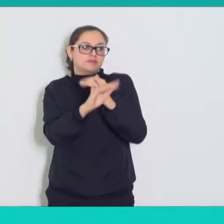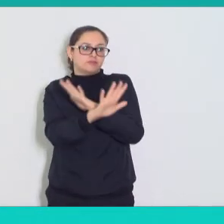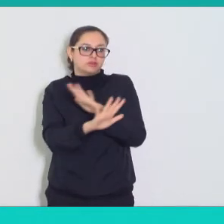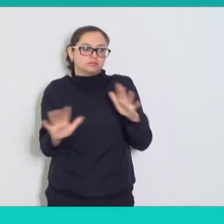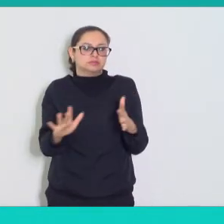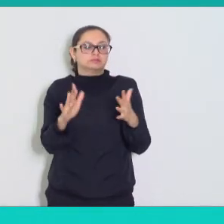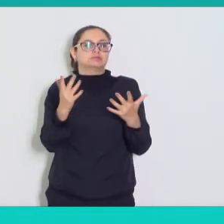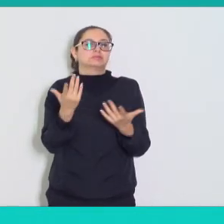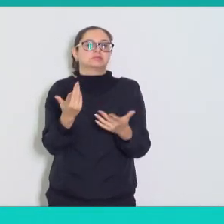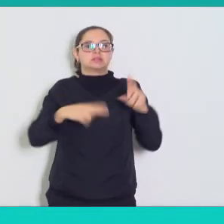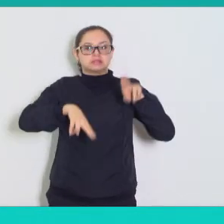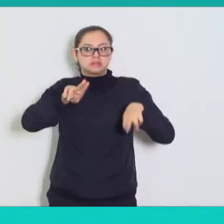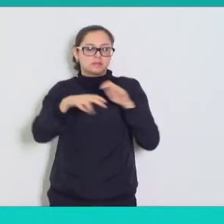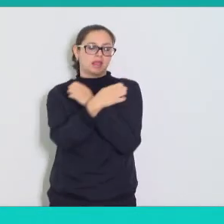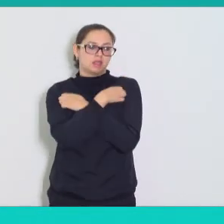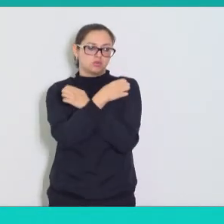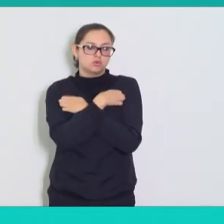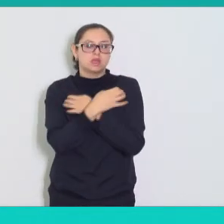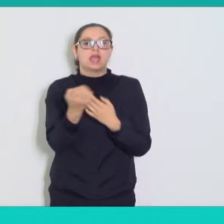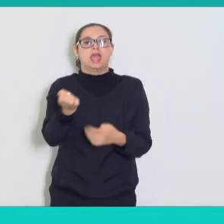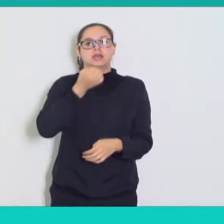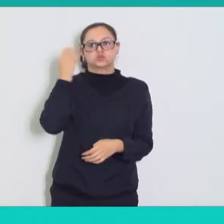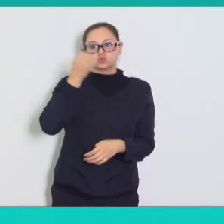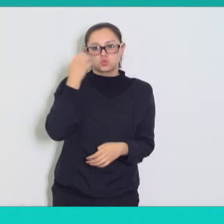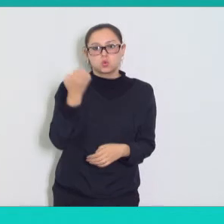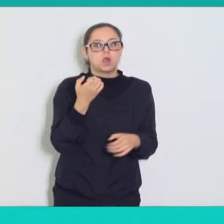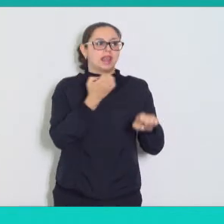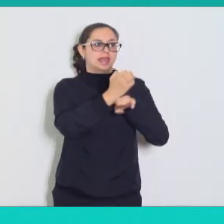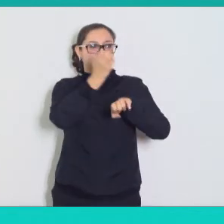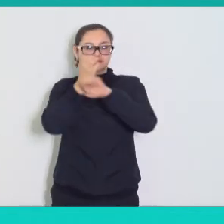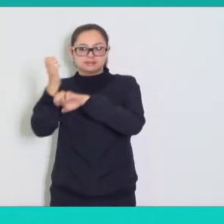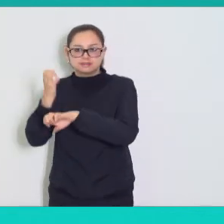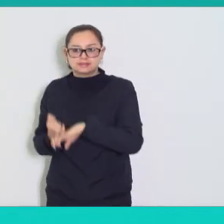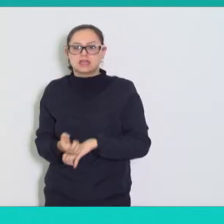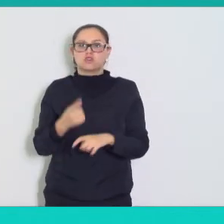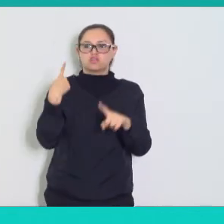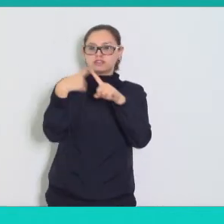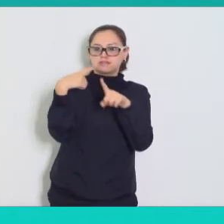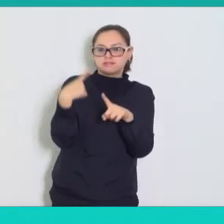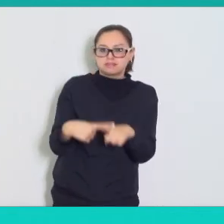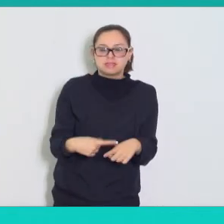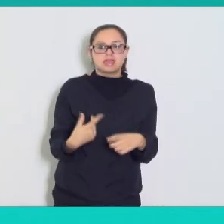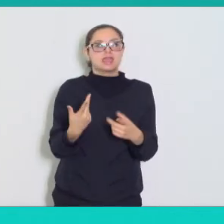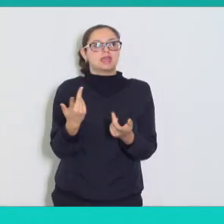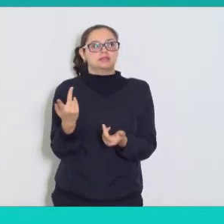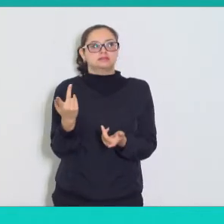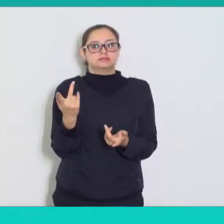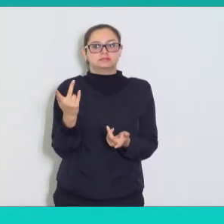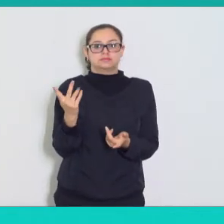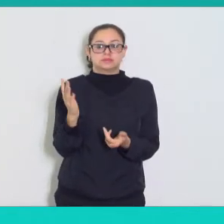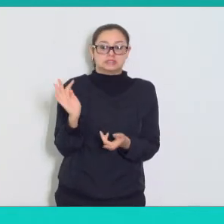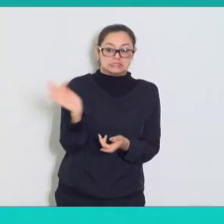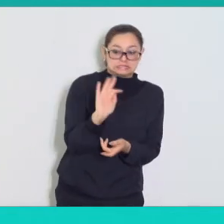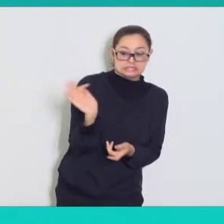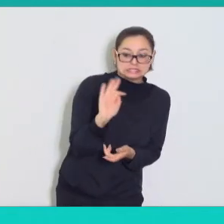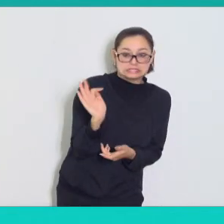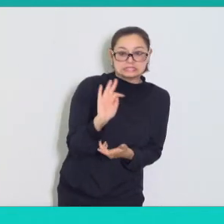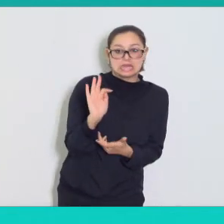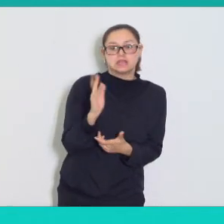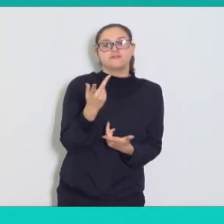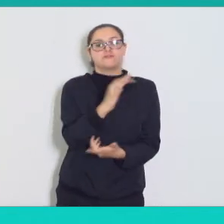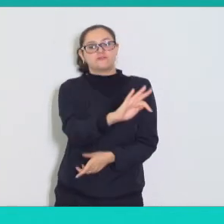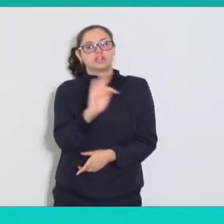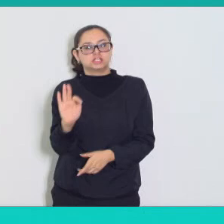consistentes del nivel educativo escuela entidad federativa víctima probable víctima probable perdón y